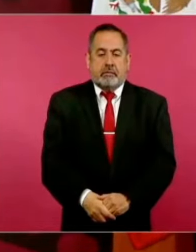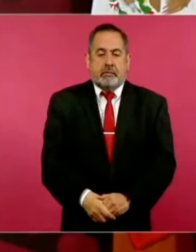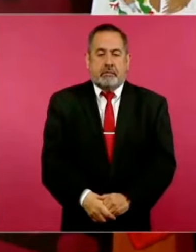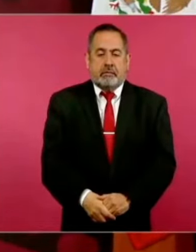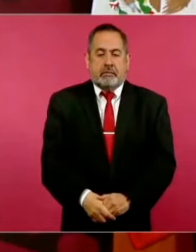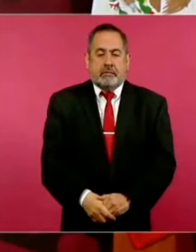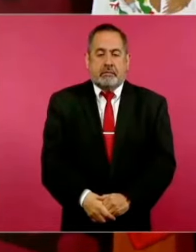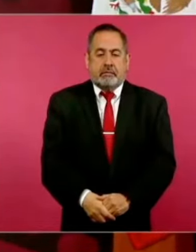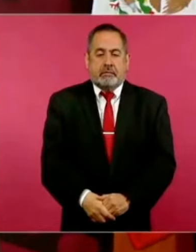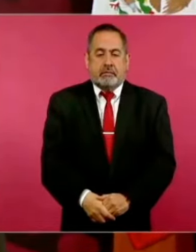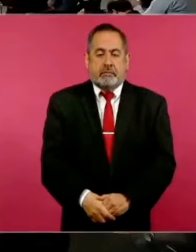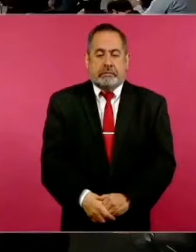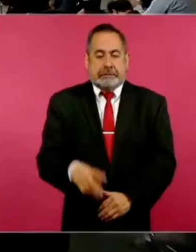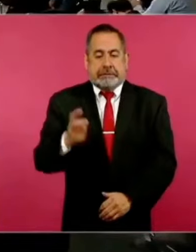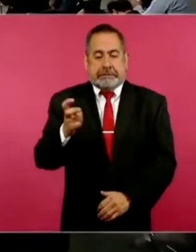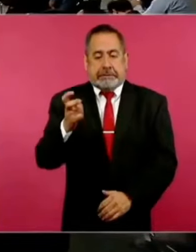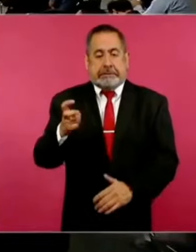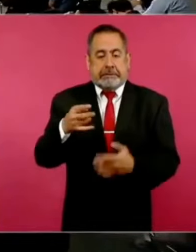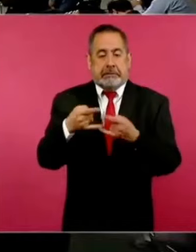Sí, por ahí se entra,